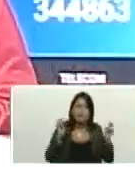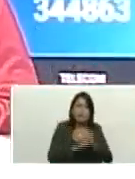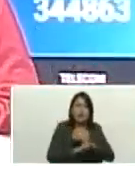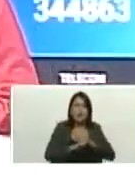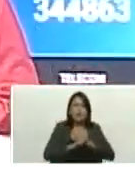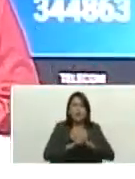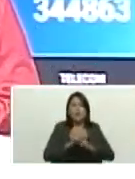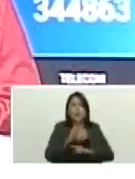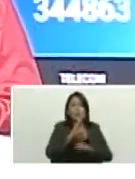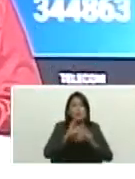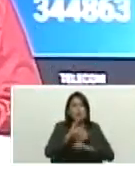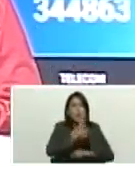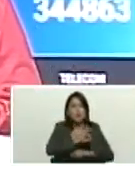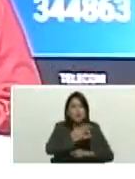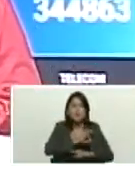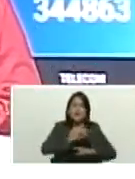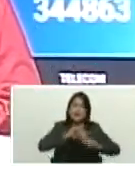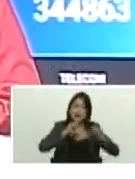sociocultural.